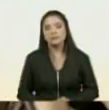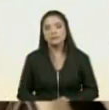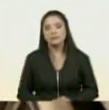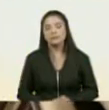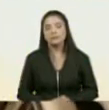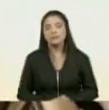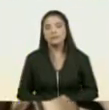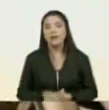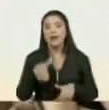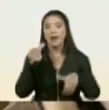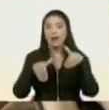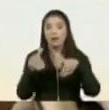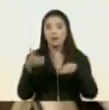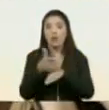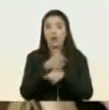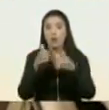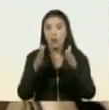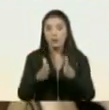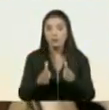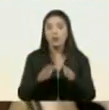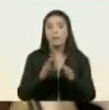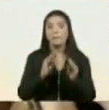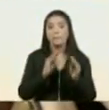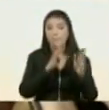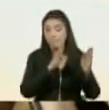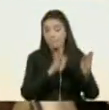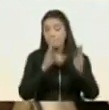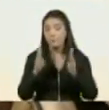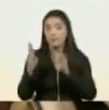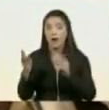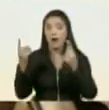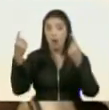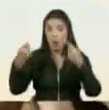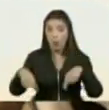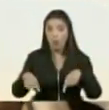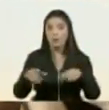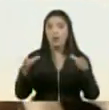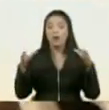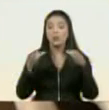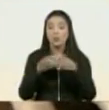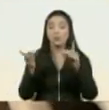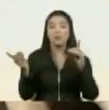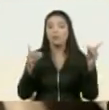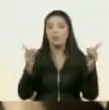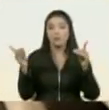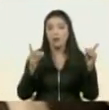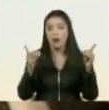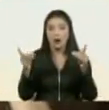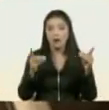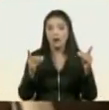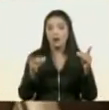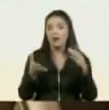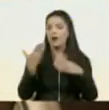y gobernadores fue uno de los acuerdos de la mesa de diálogo establecido en el mes de